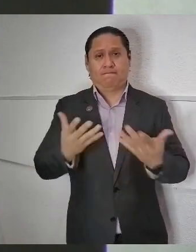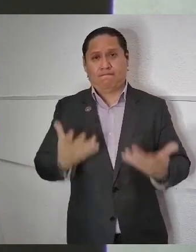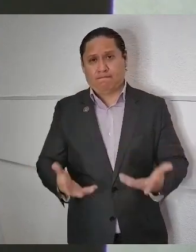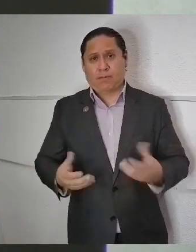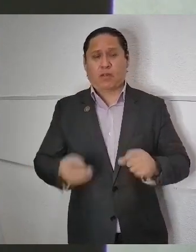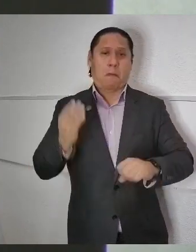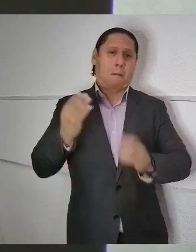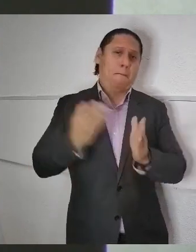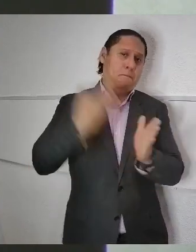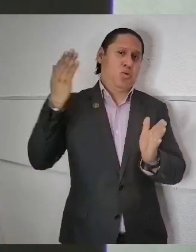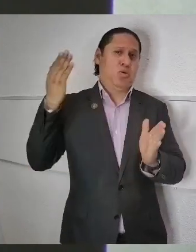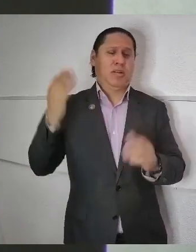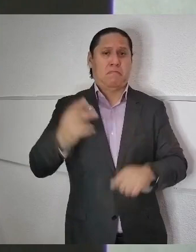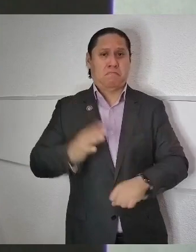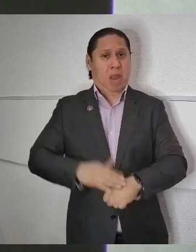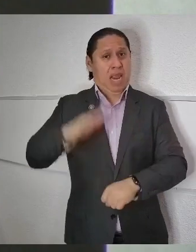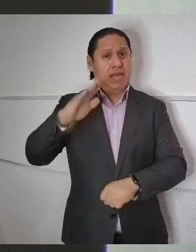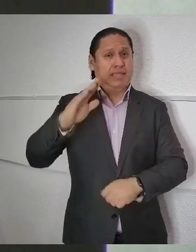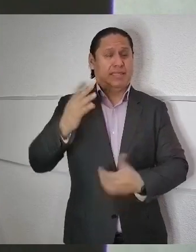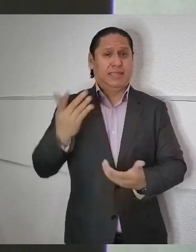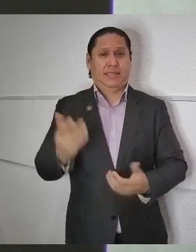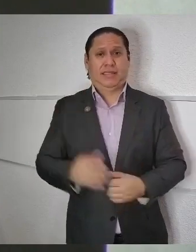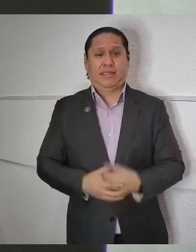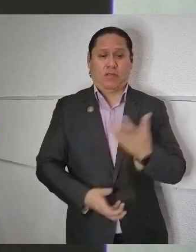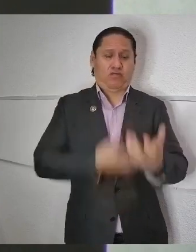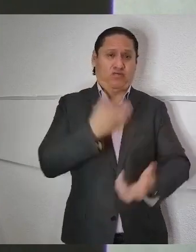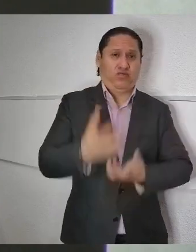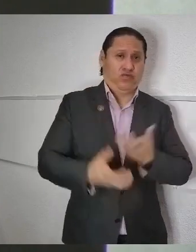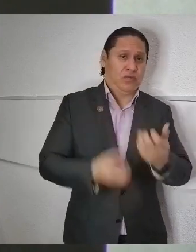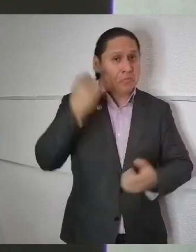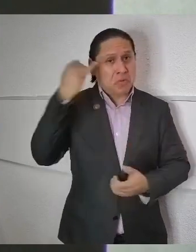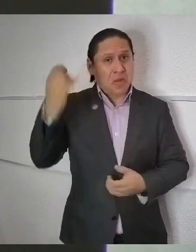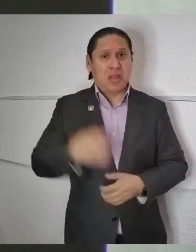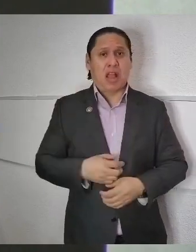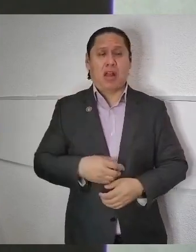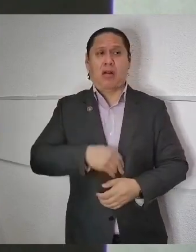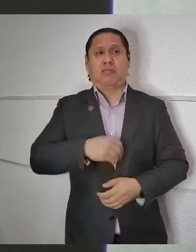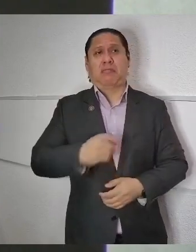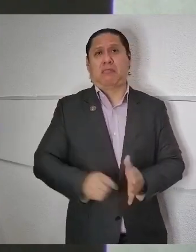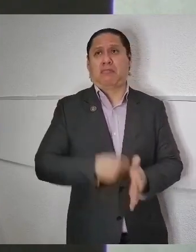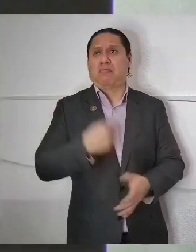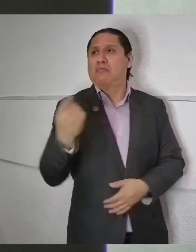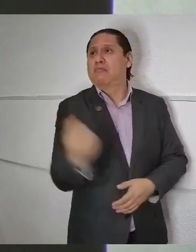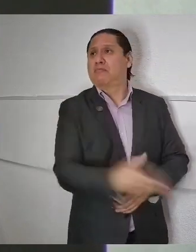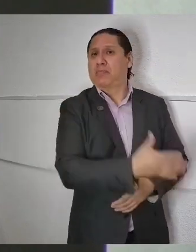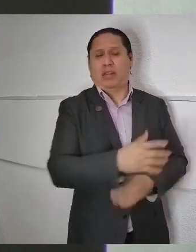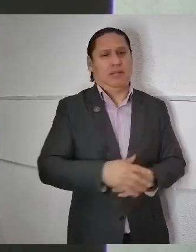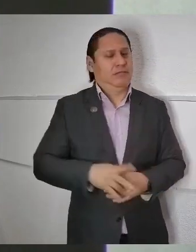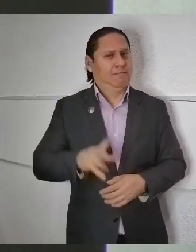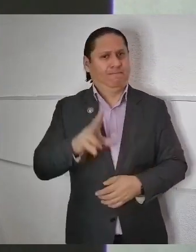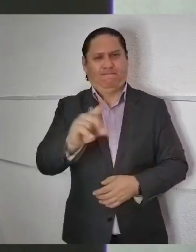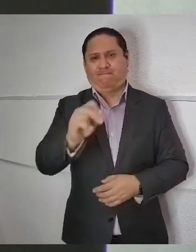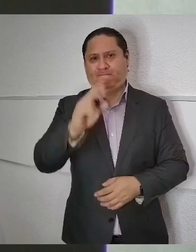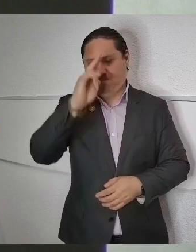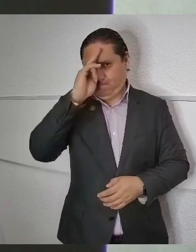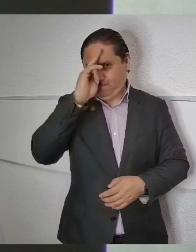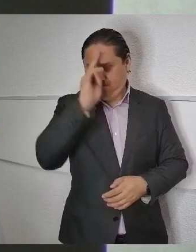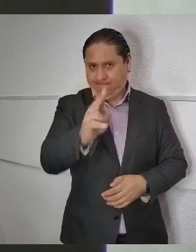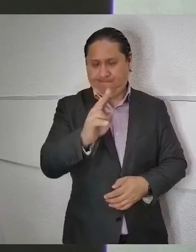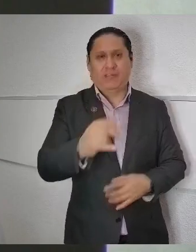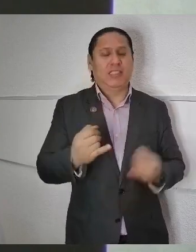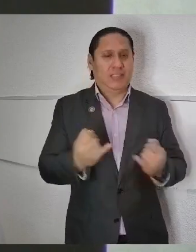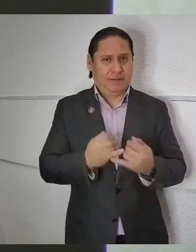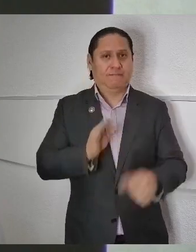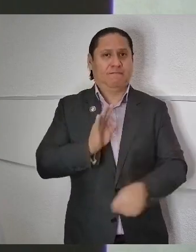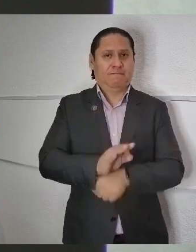las multas para los incendios provocados. Se da también la oportunidad a que se defiendan los ciudadanos